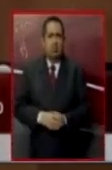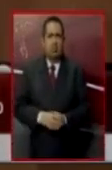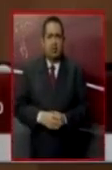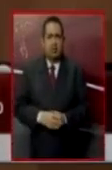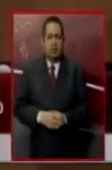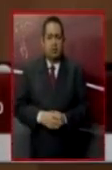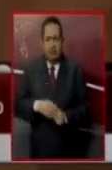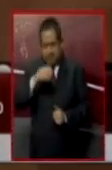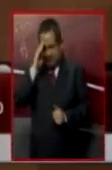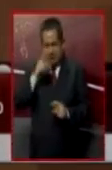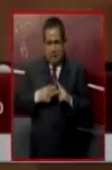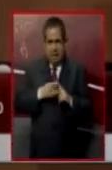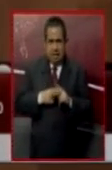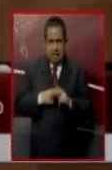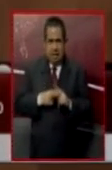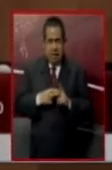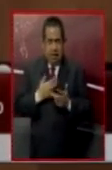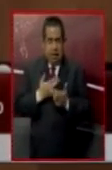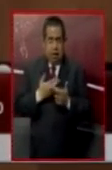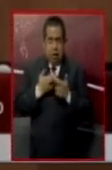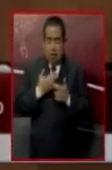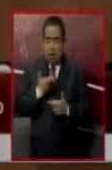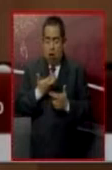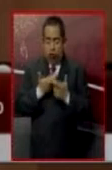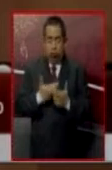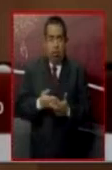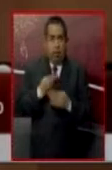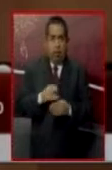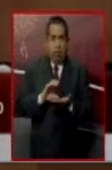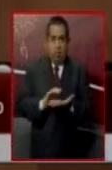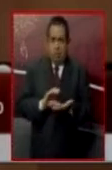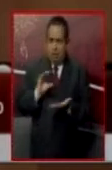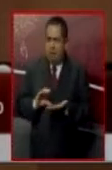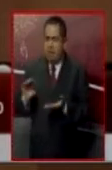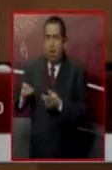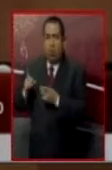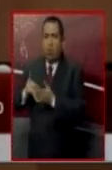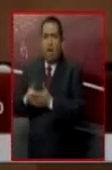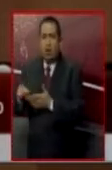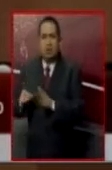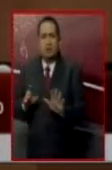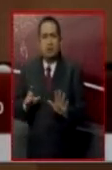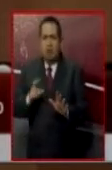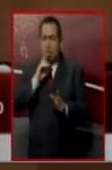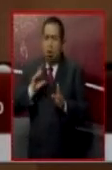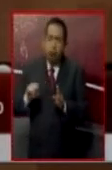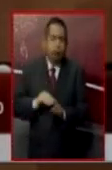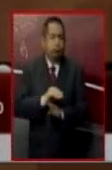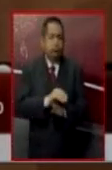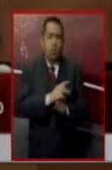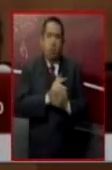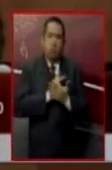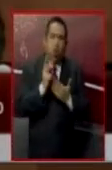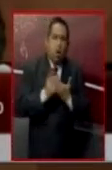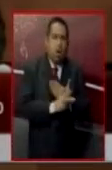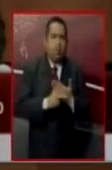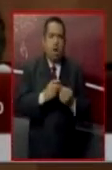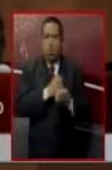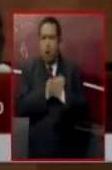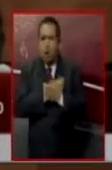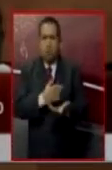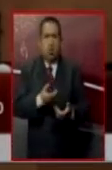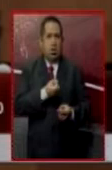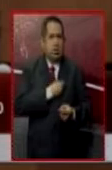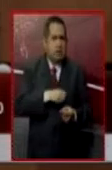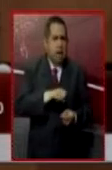de destinarlo a la amortización de deuda, lo destinemos a programas y proyectos de inversión en educación